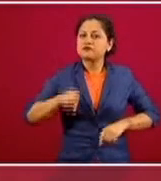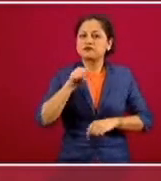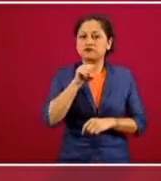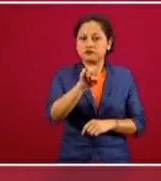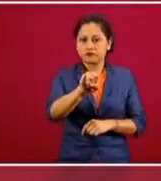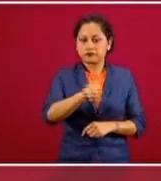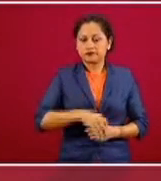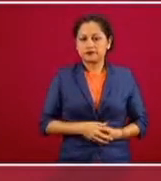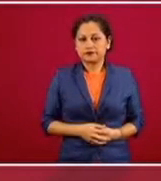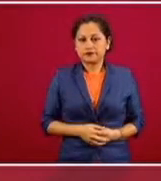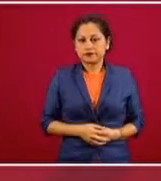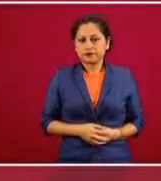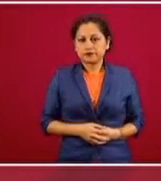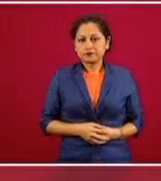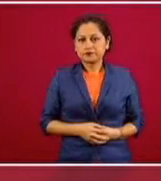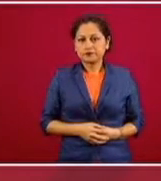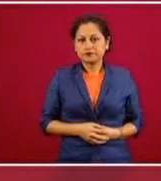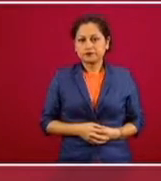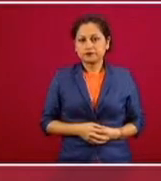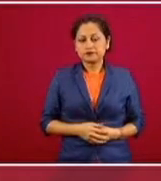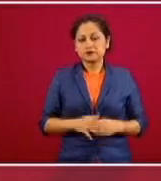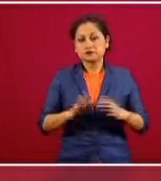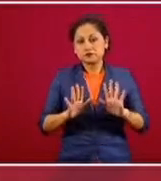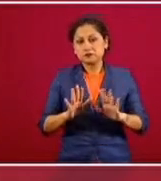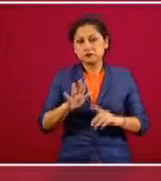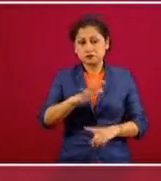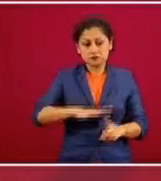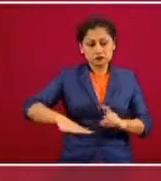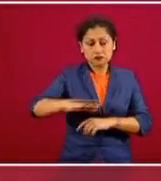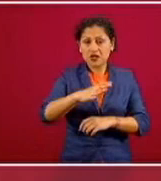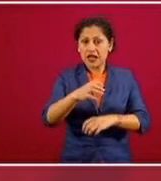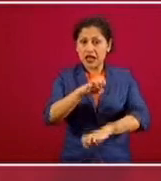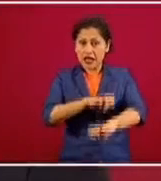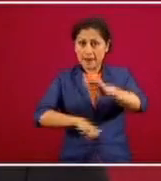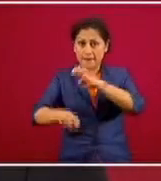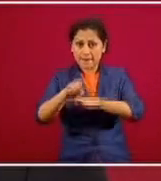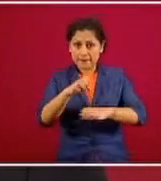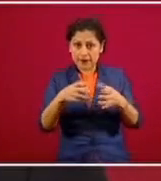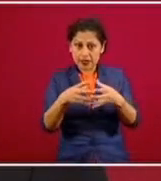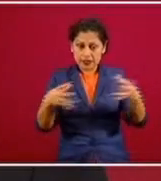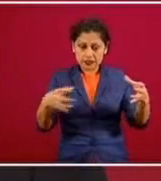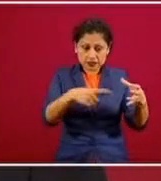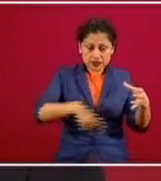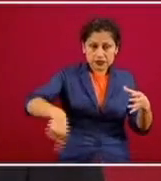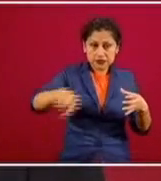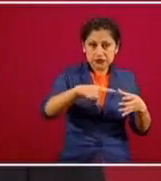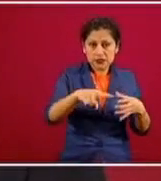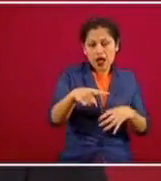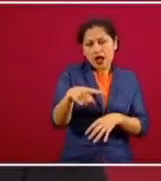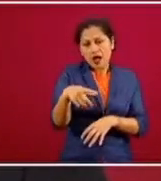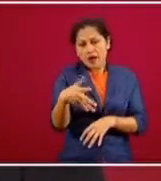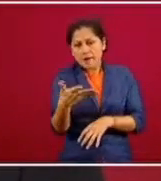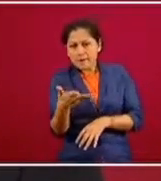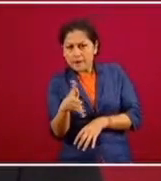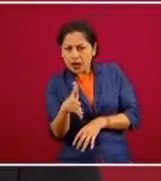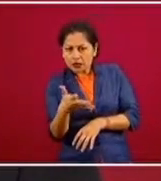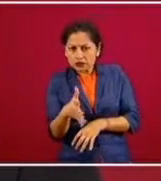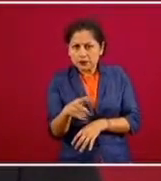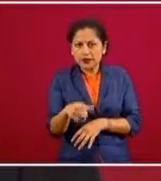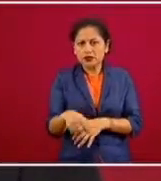Apenas un 15% de todas las empresas,